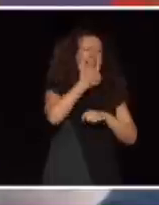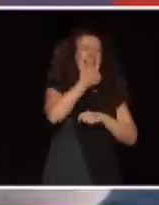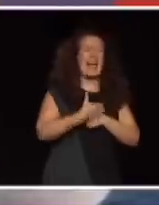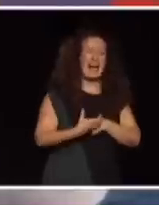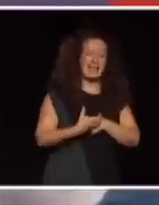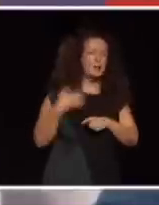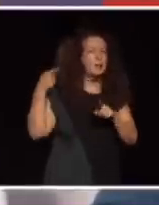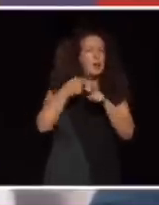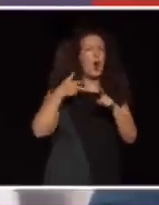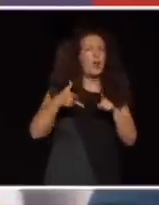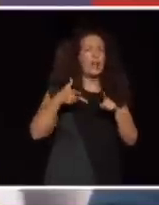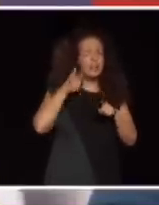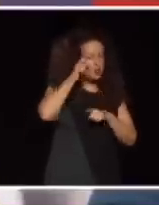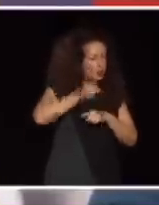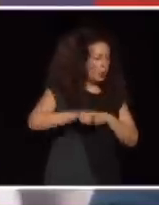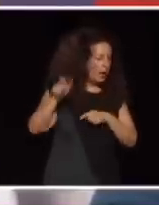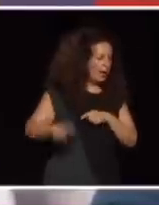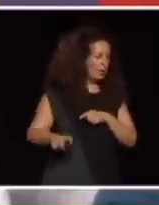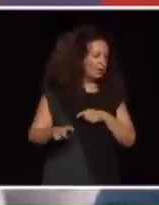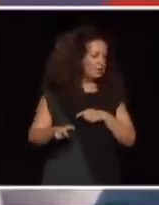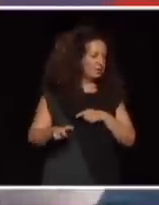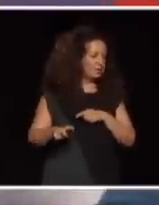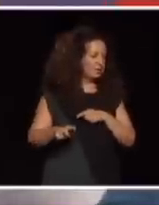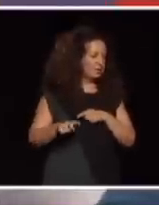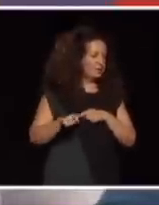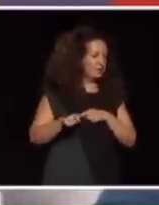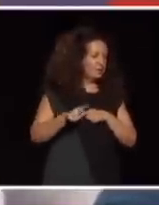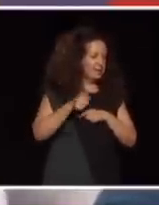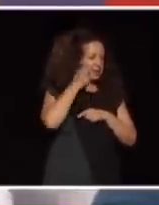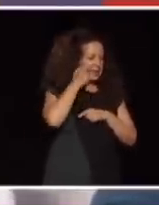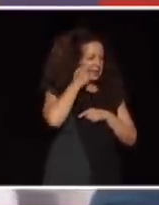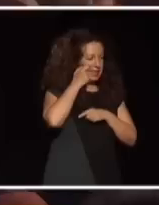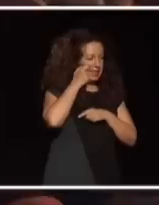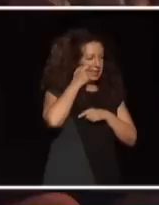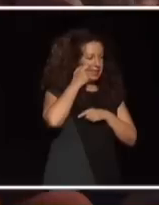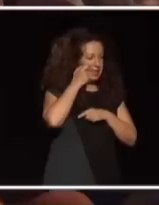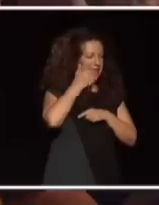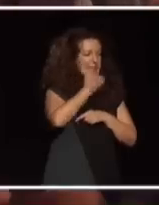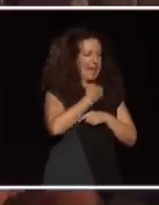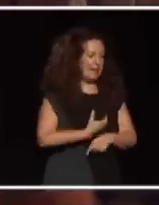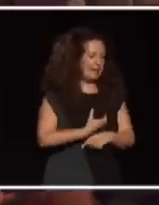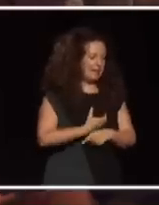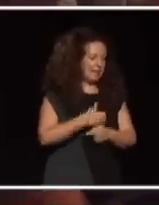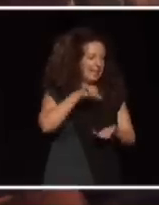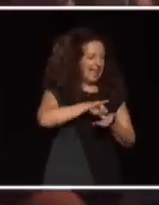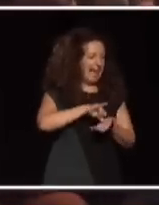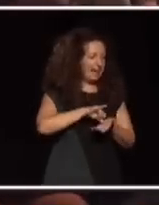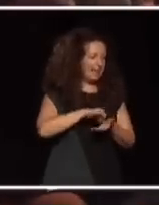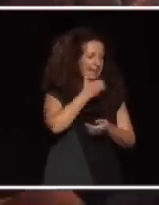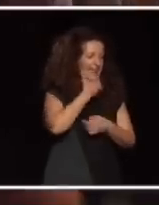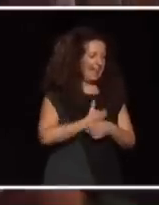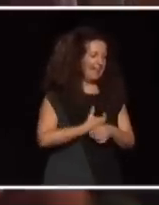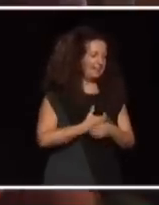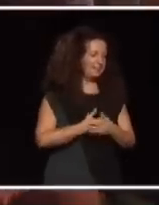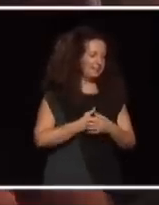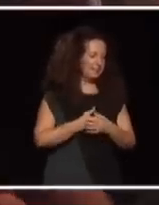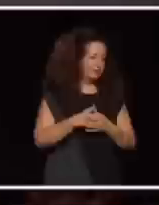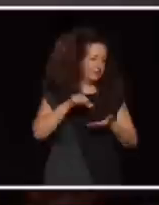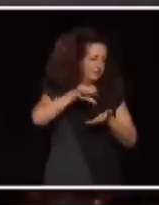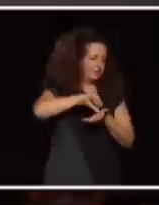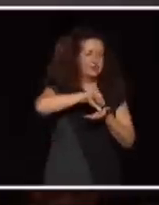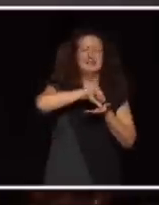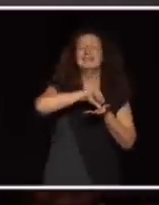Humanos. Gracias por esa revolución hecha por las mujeres iraníes en condiciones